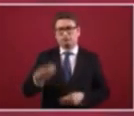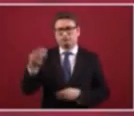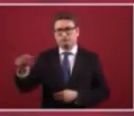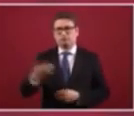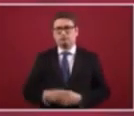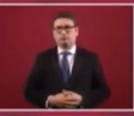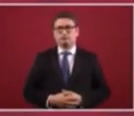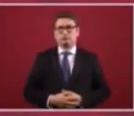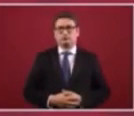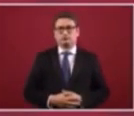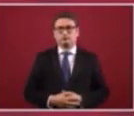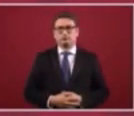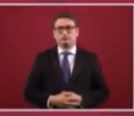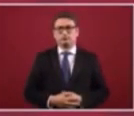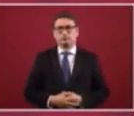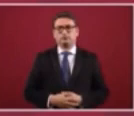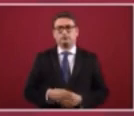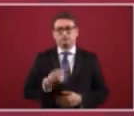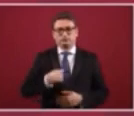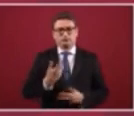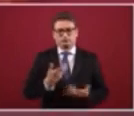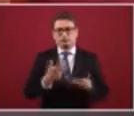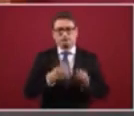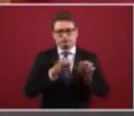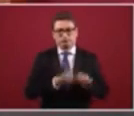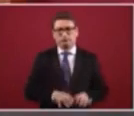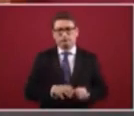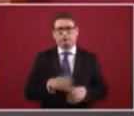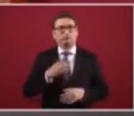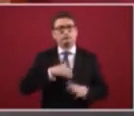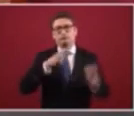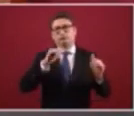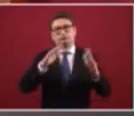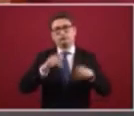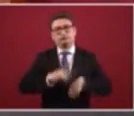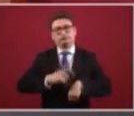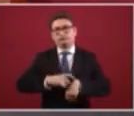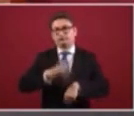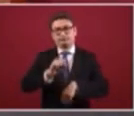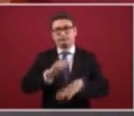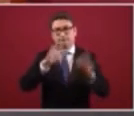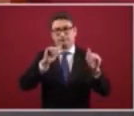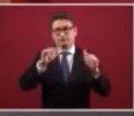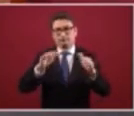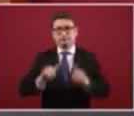Sí, a la voy a hacer ahora. Ya me voy, si no, no llego. Adiós, adiós.